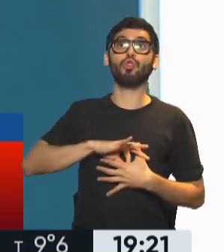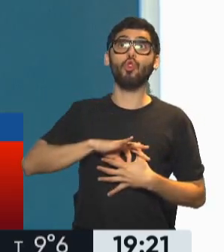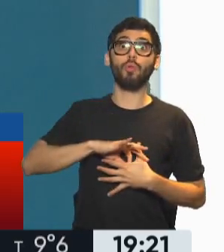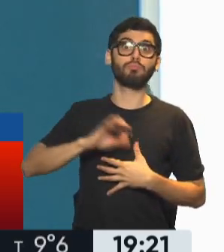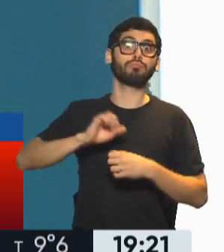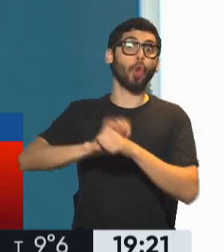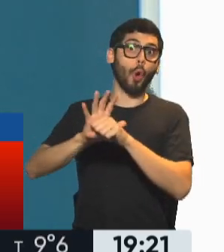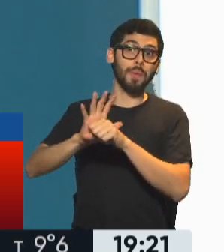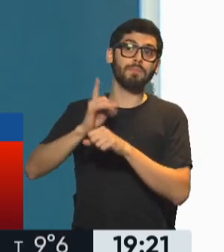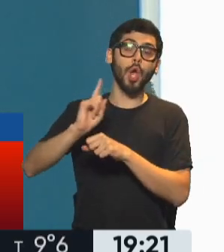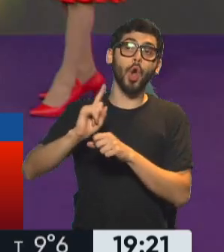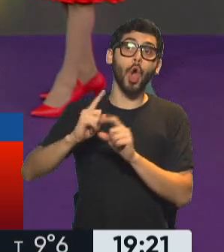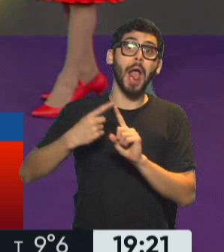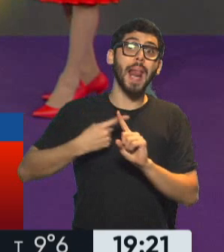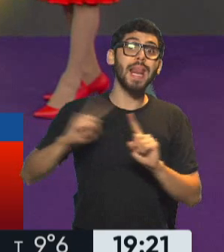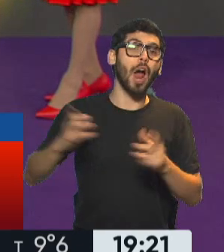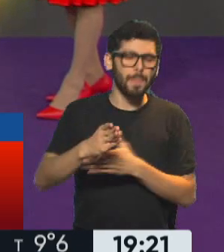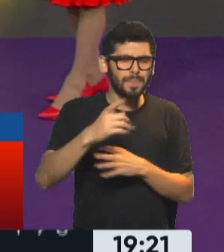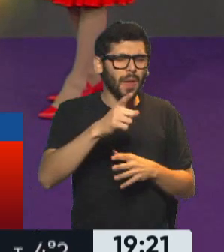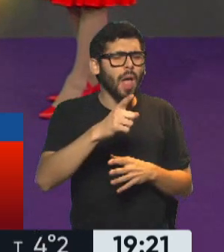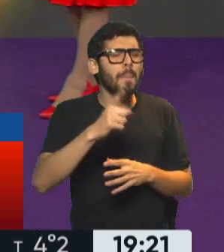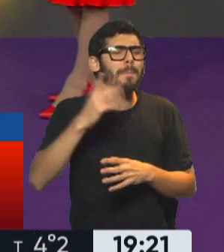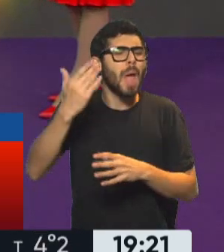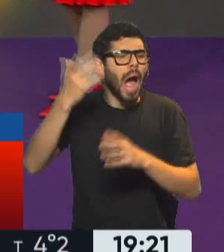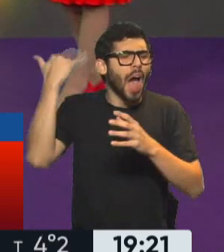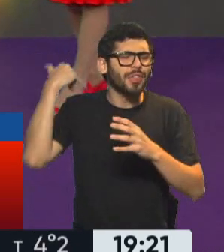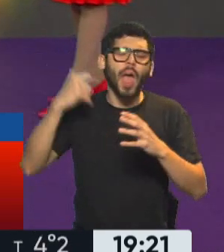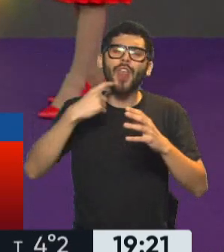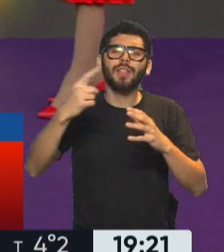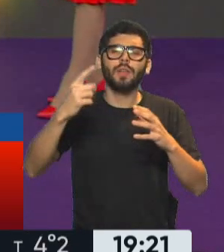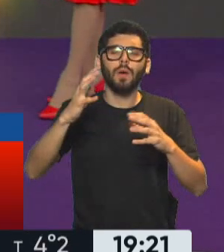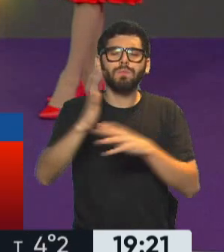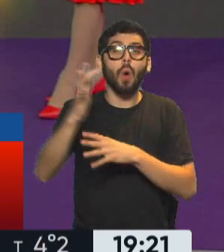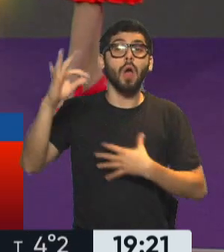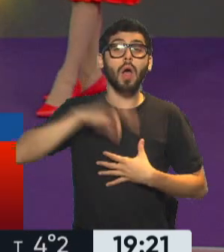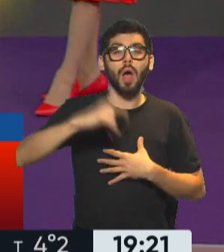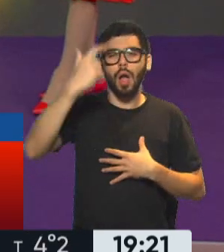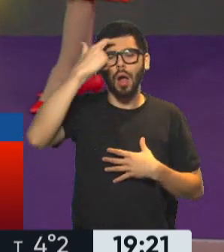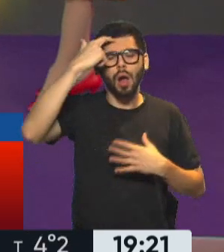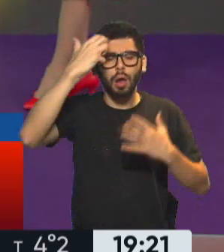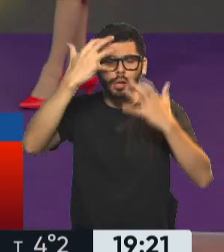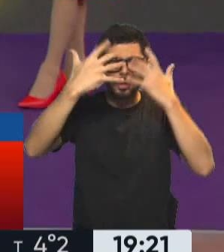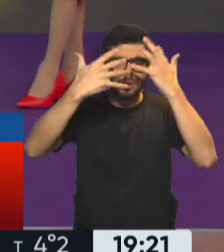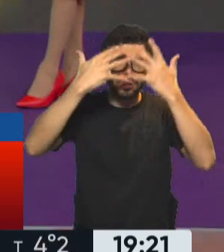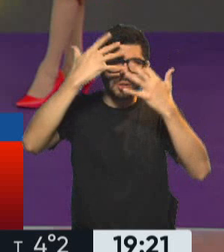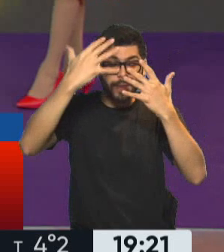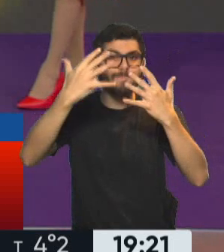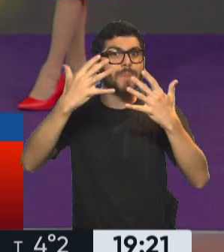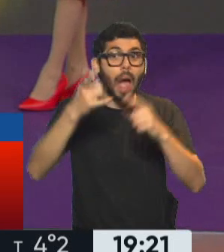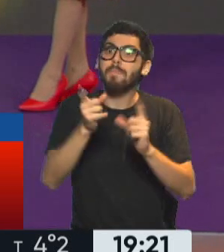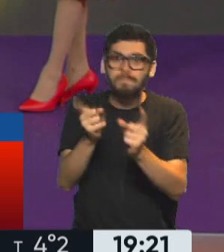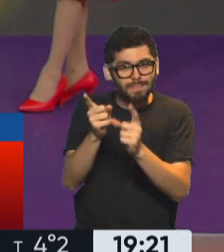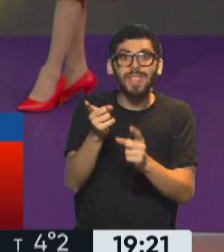largo plazo. ¿Tiene que ver un poco con la nubladez mental de la que se habla? La que se habla de esa nube mental, esa nube mental. Y